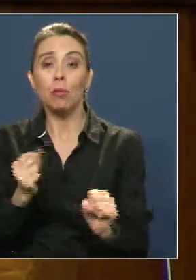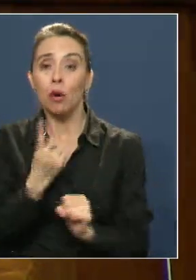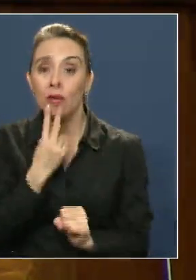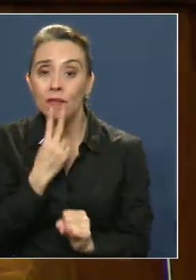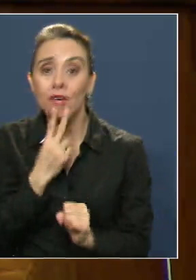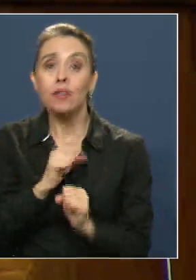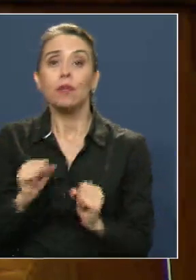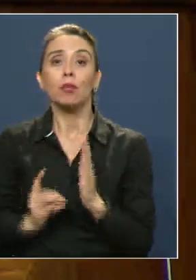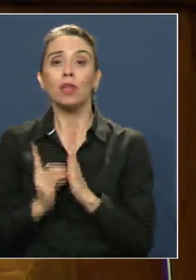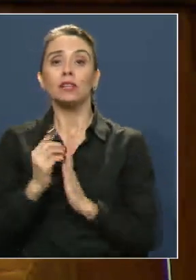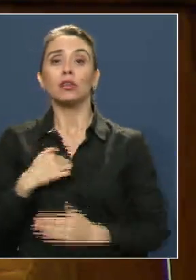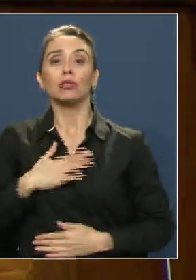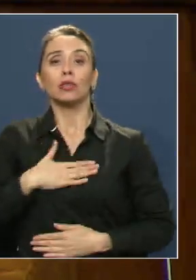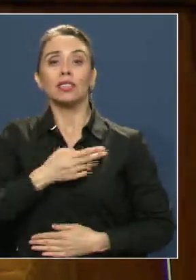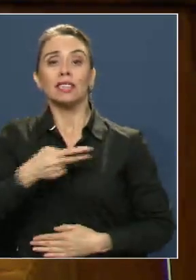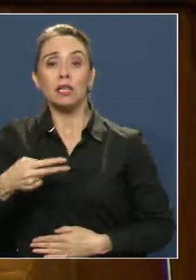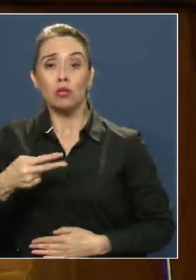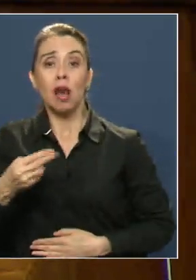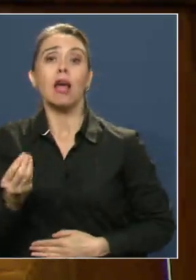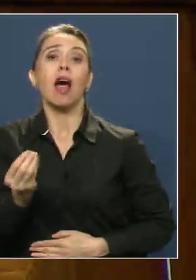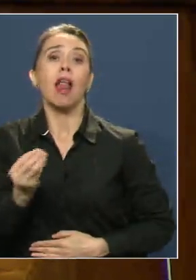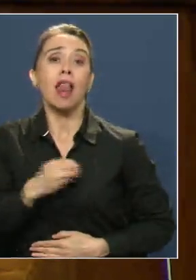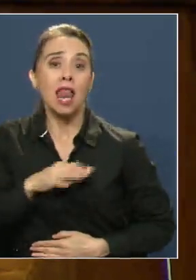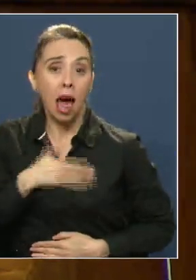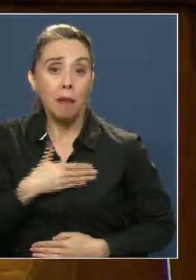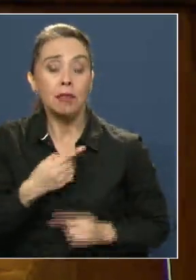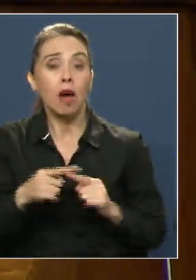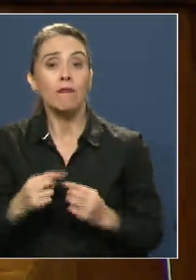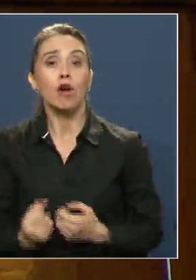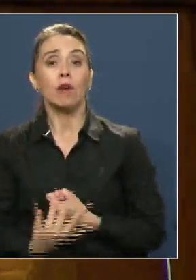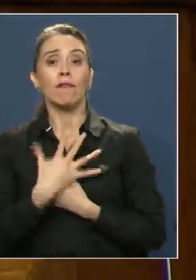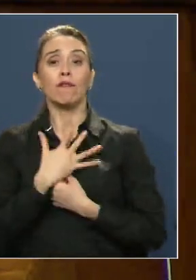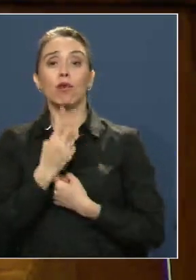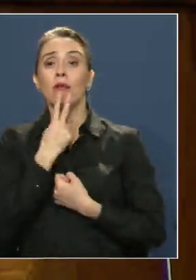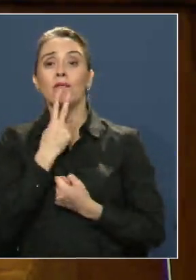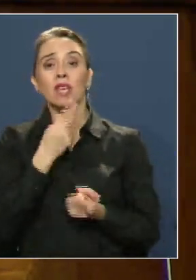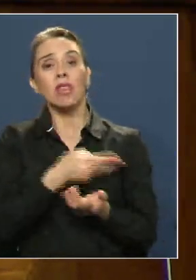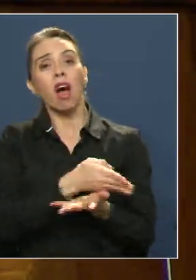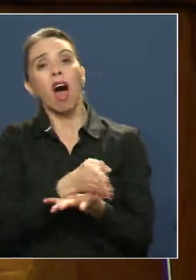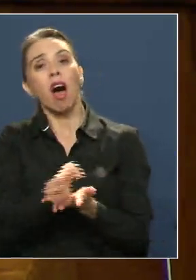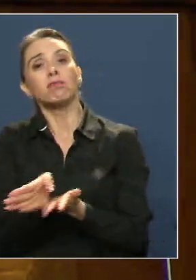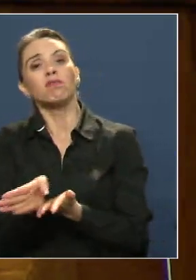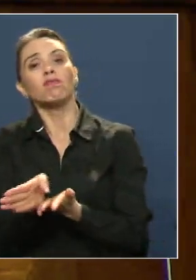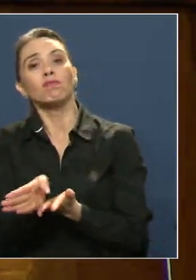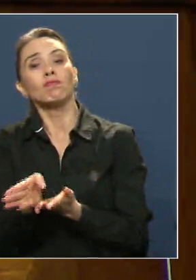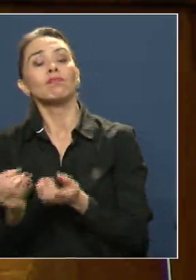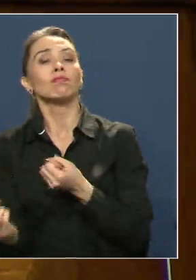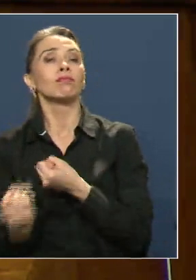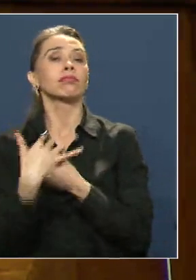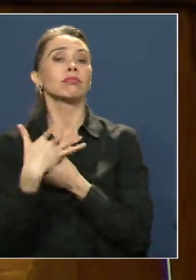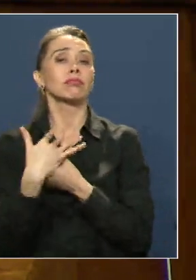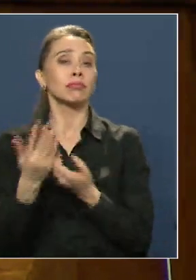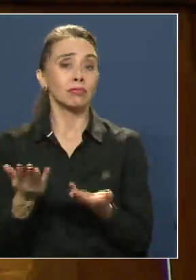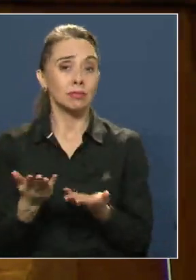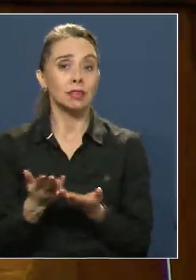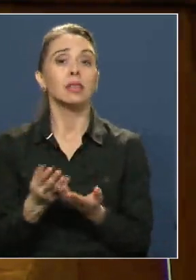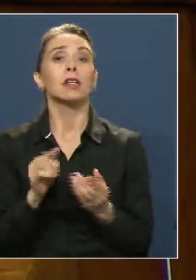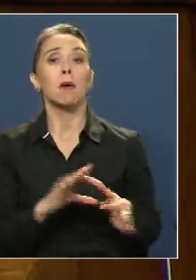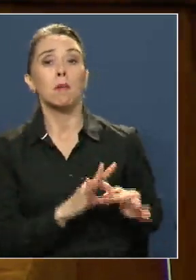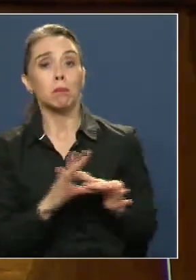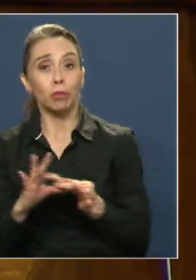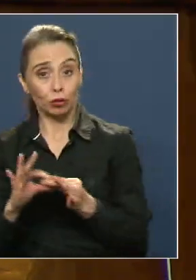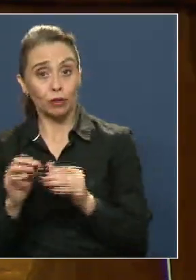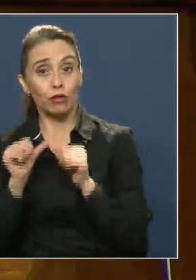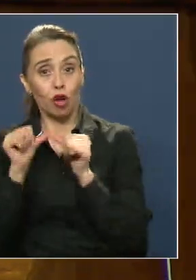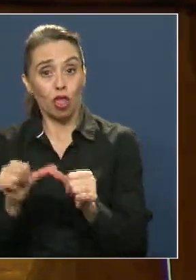su sexualidad con lamentables consecuencias en otros ámbitos de su vida. Por tales razones, los delitos